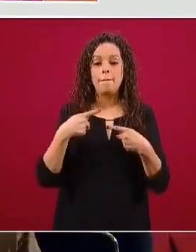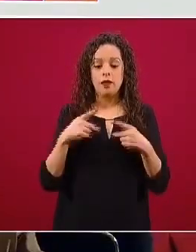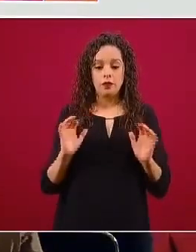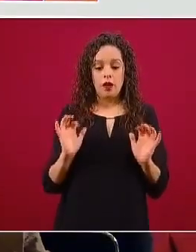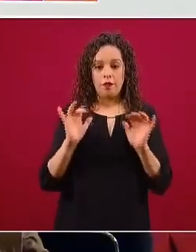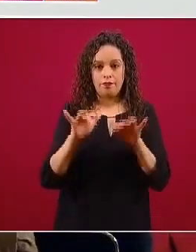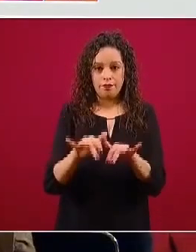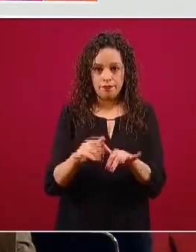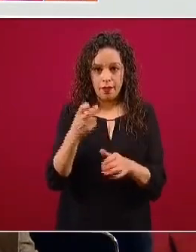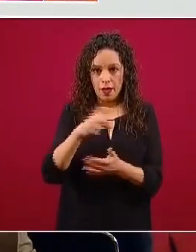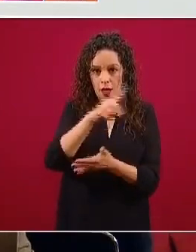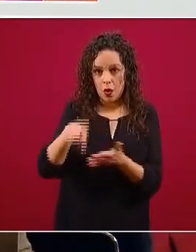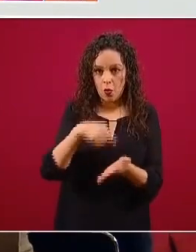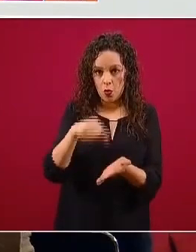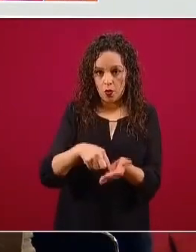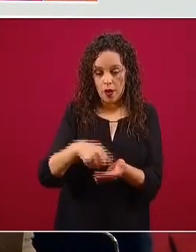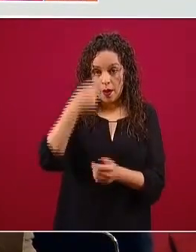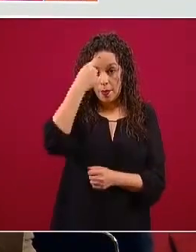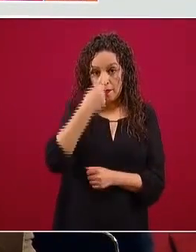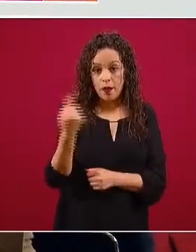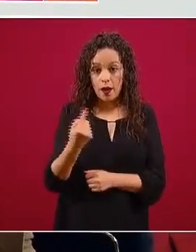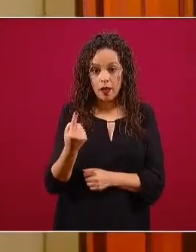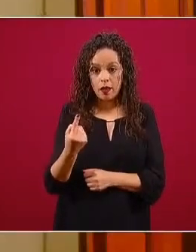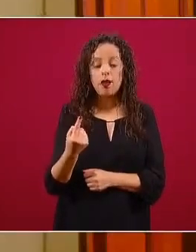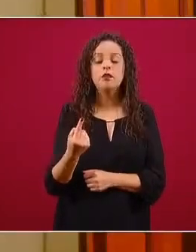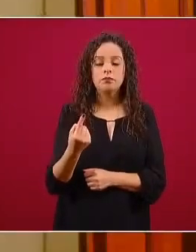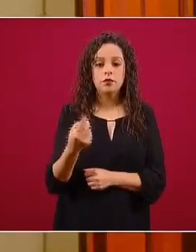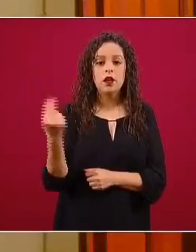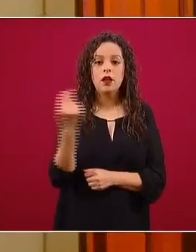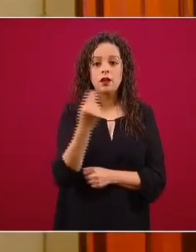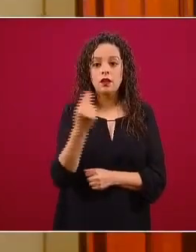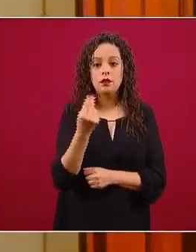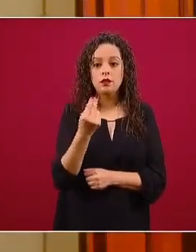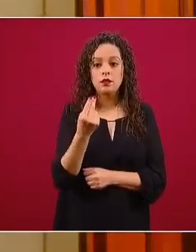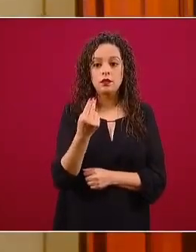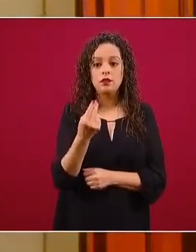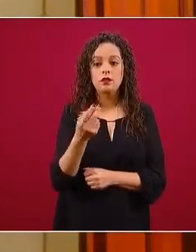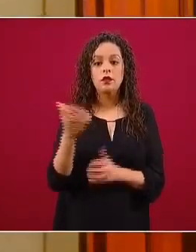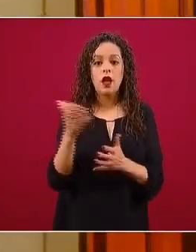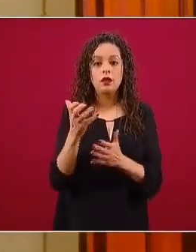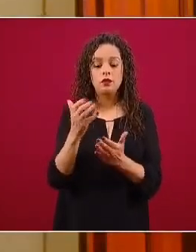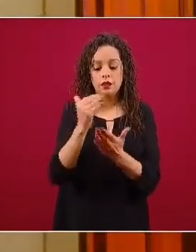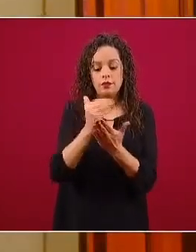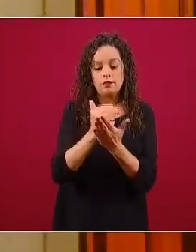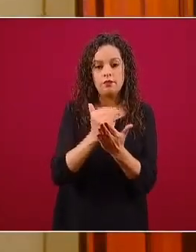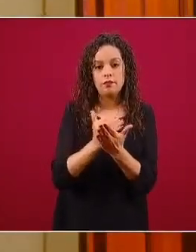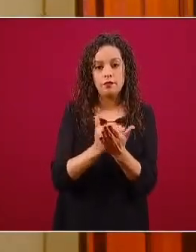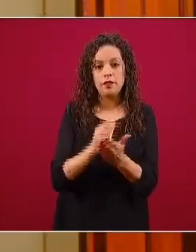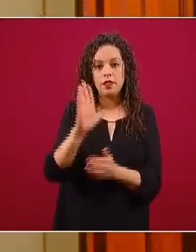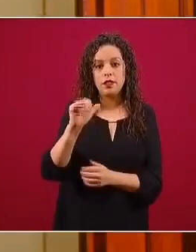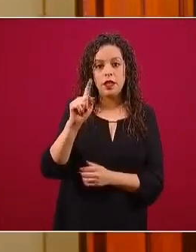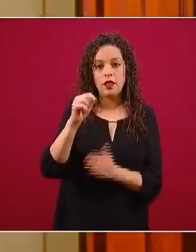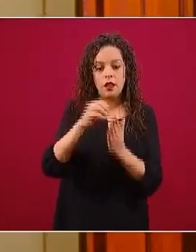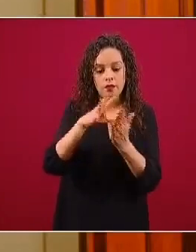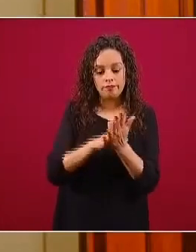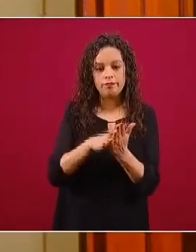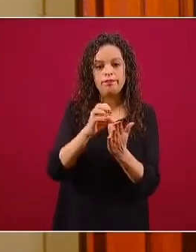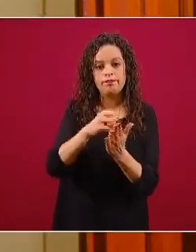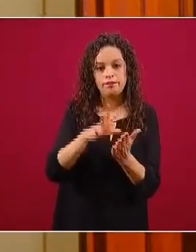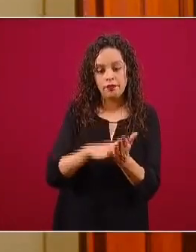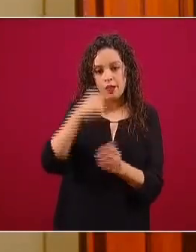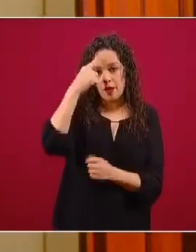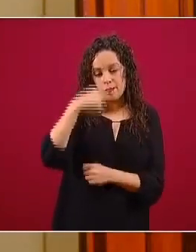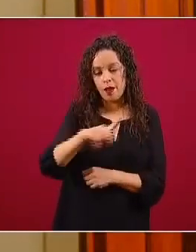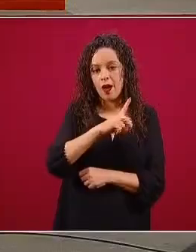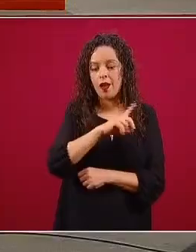asistencia, el cual, para que se dé, se solicita que se realice vía el agendamiento o con citas para el tipo de